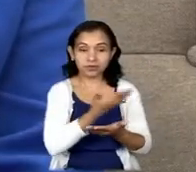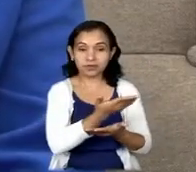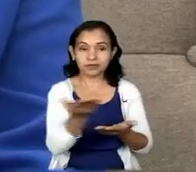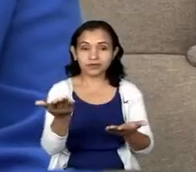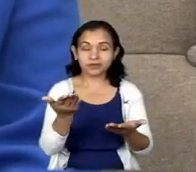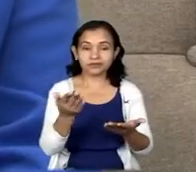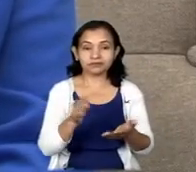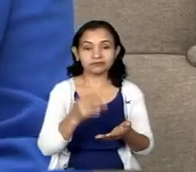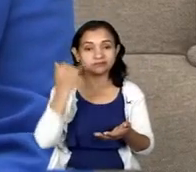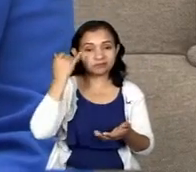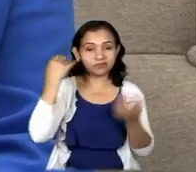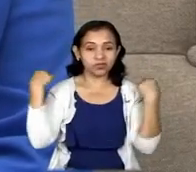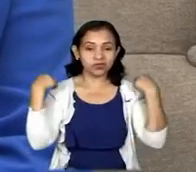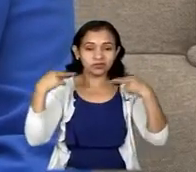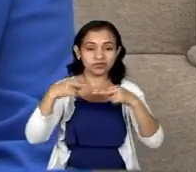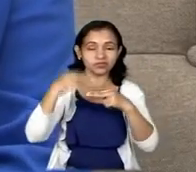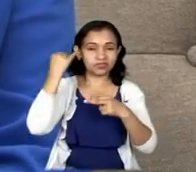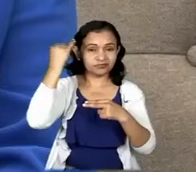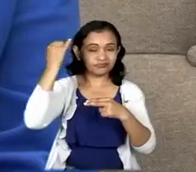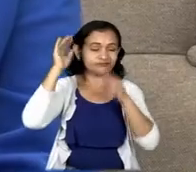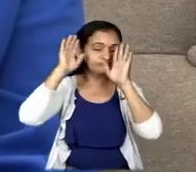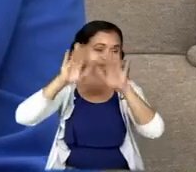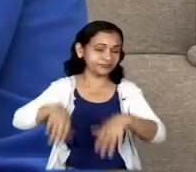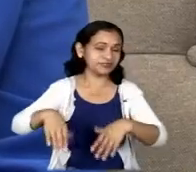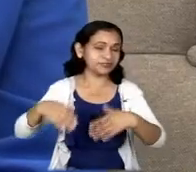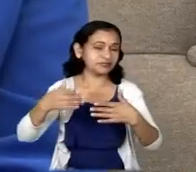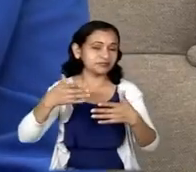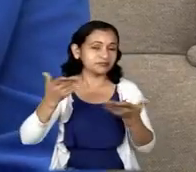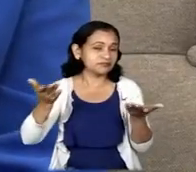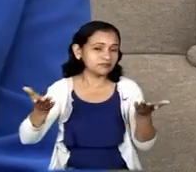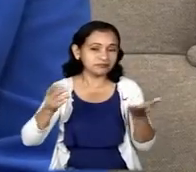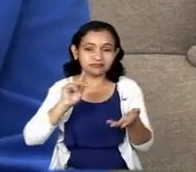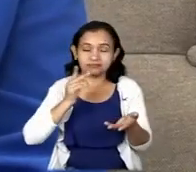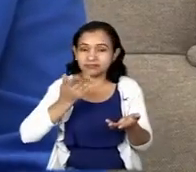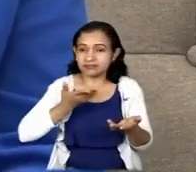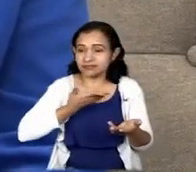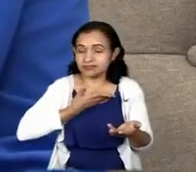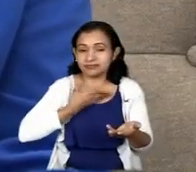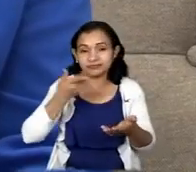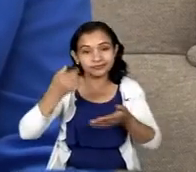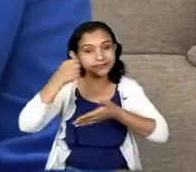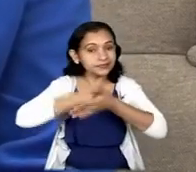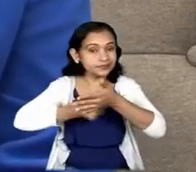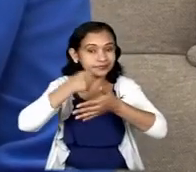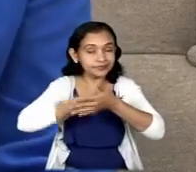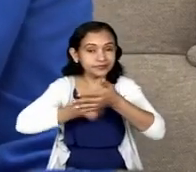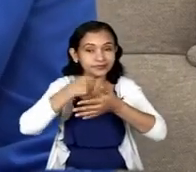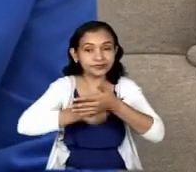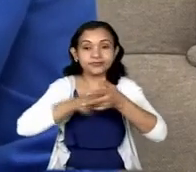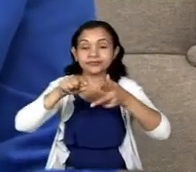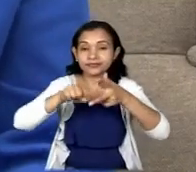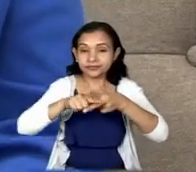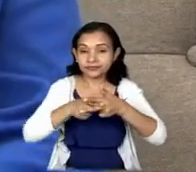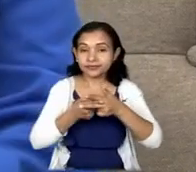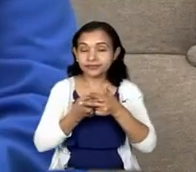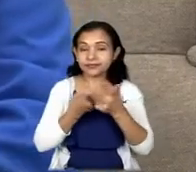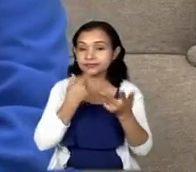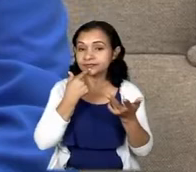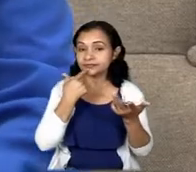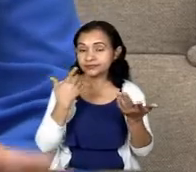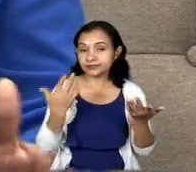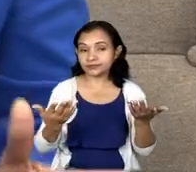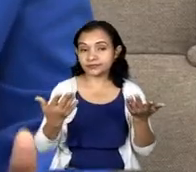la creatividad del docente, y como que en esta lucha comenzábamos a luchar porque